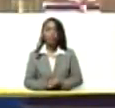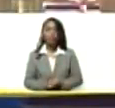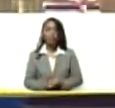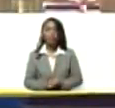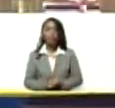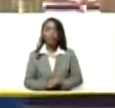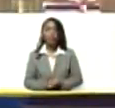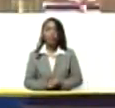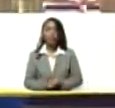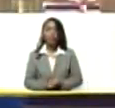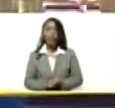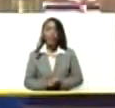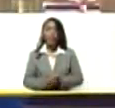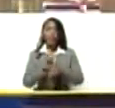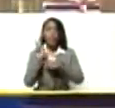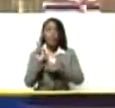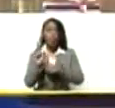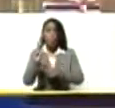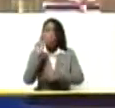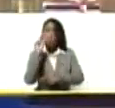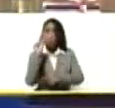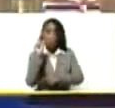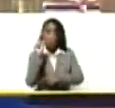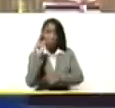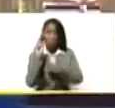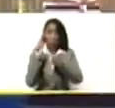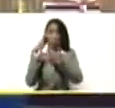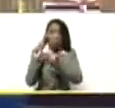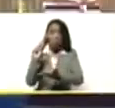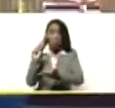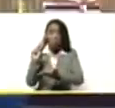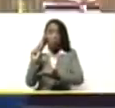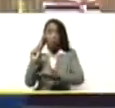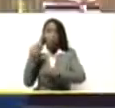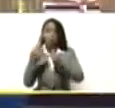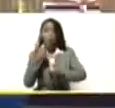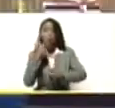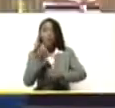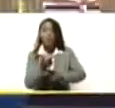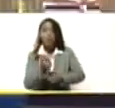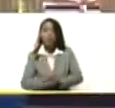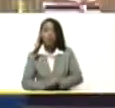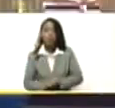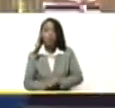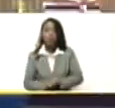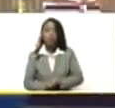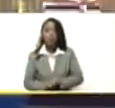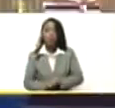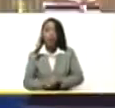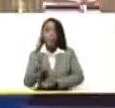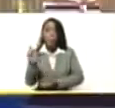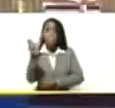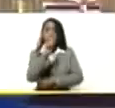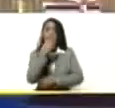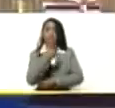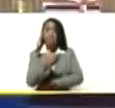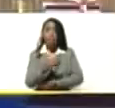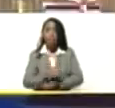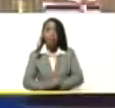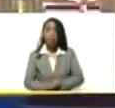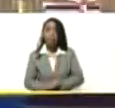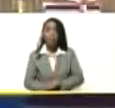y si esto no fuera poco como dicen en el mes de diciembre